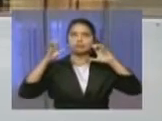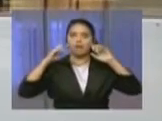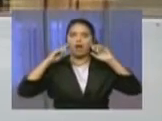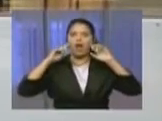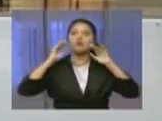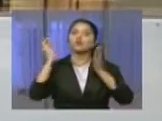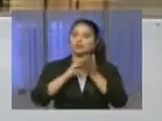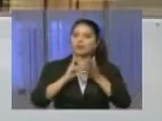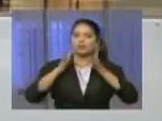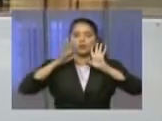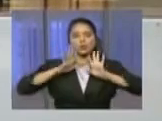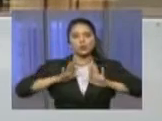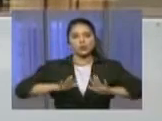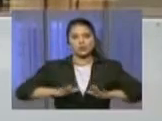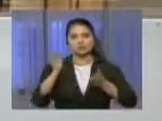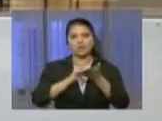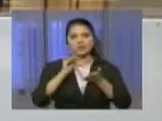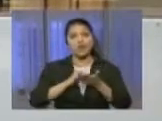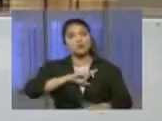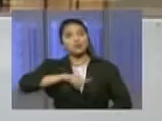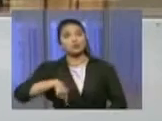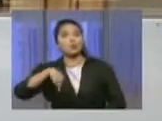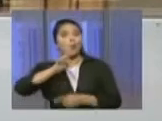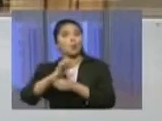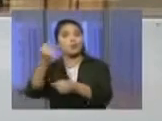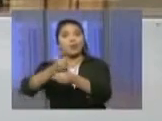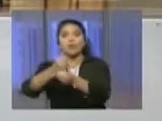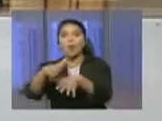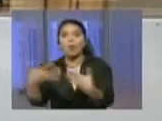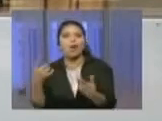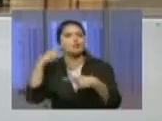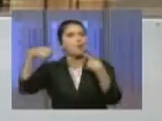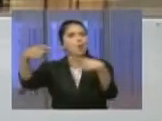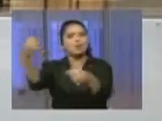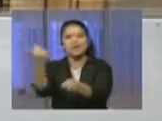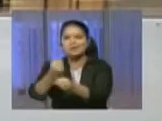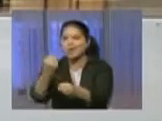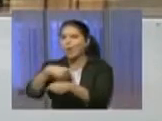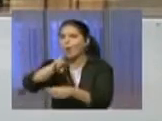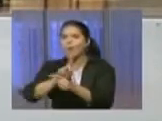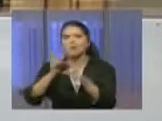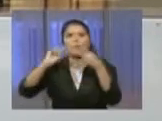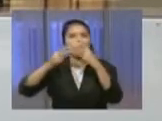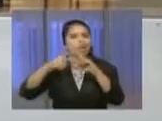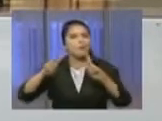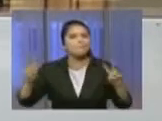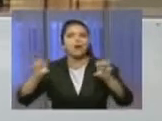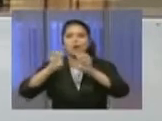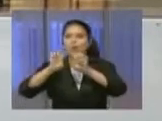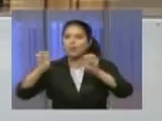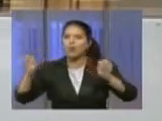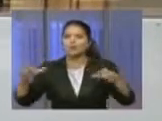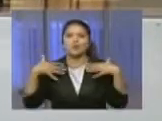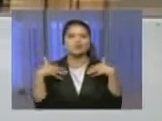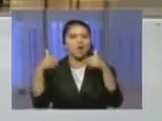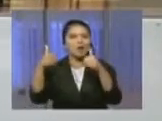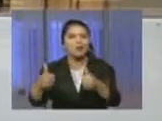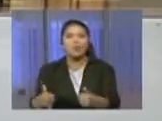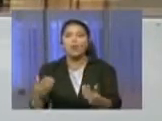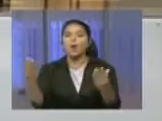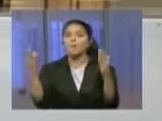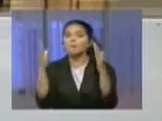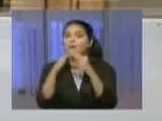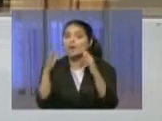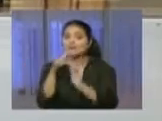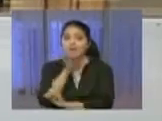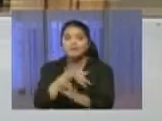verdad y a nosotros nos toca un solo trabajo todos los días todos los días por la paz por la educación por la salud por la vivienda por